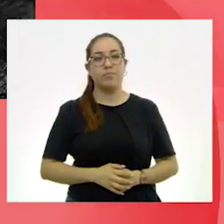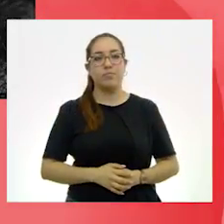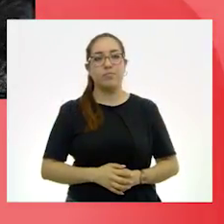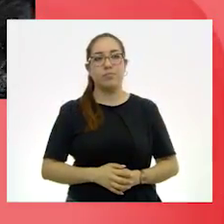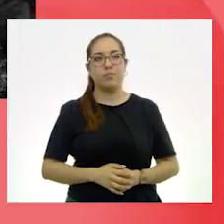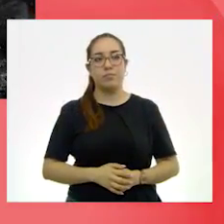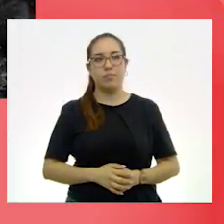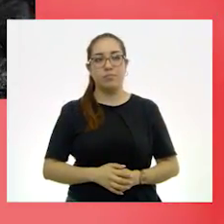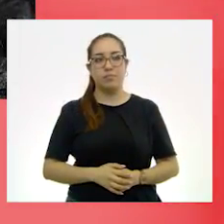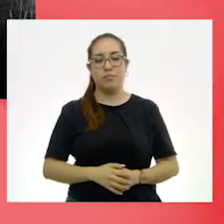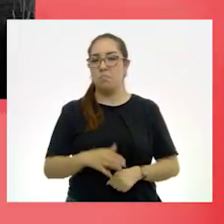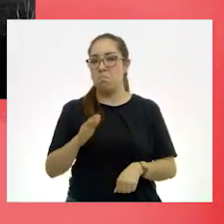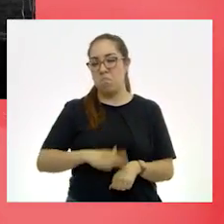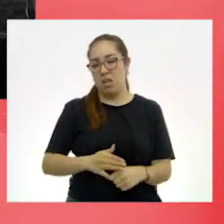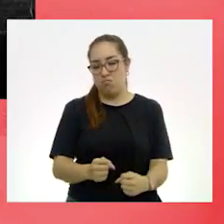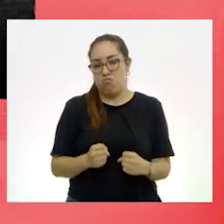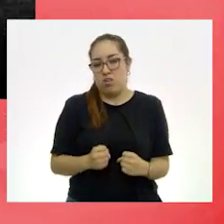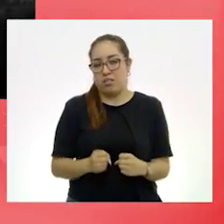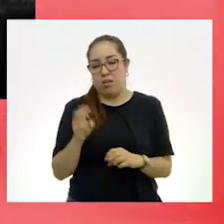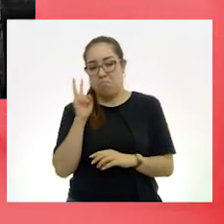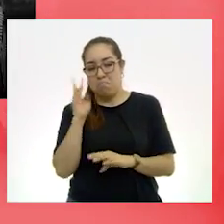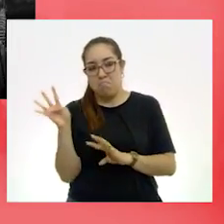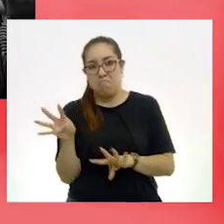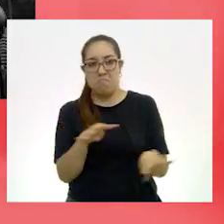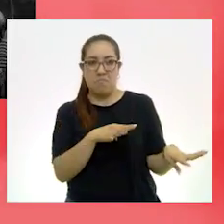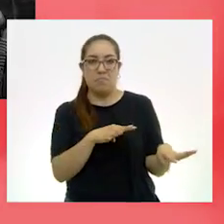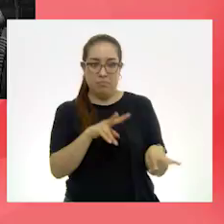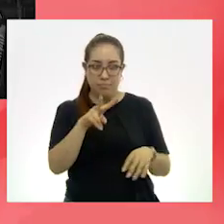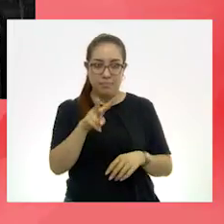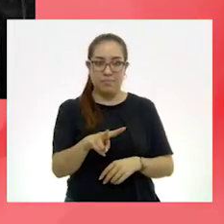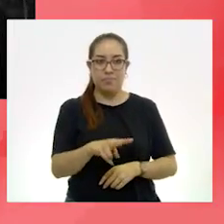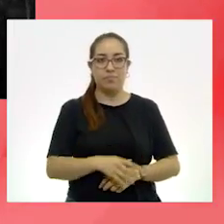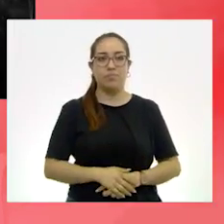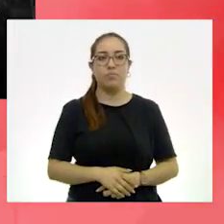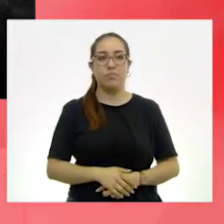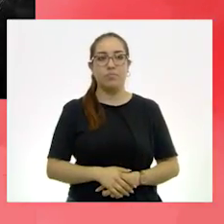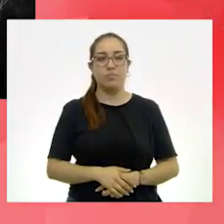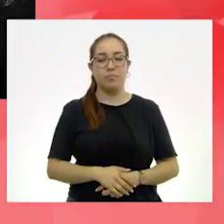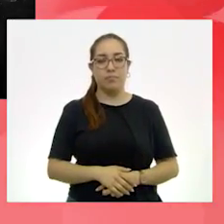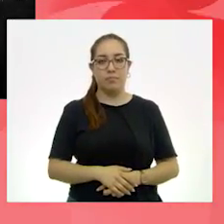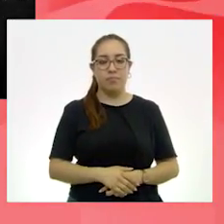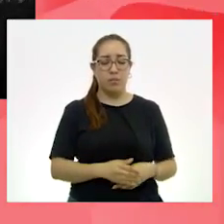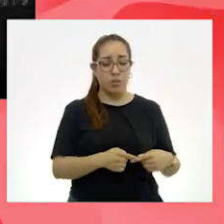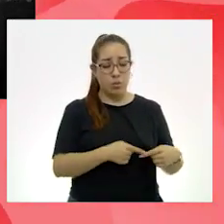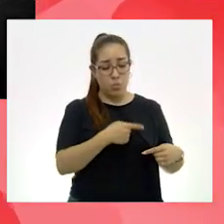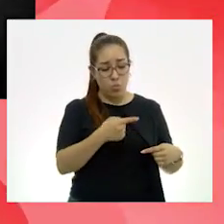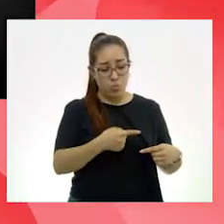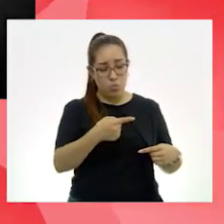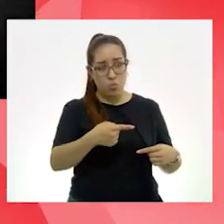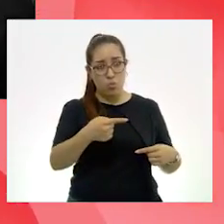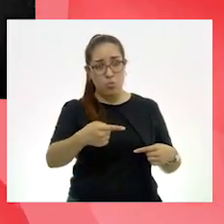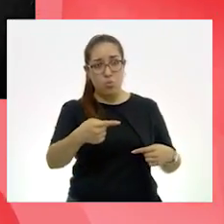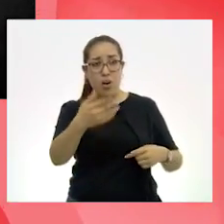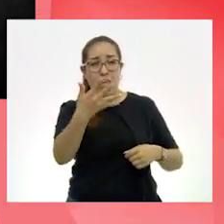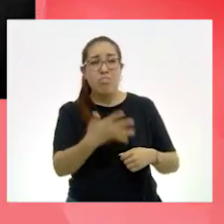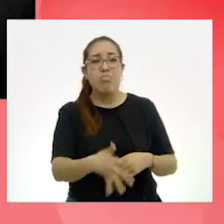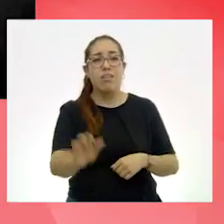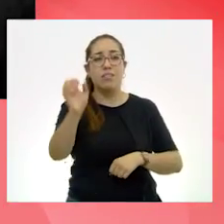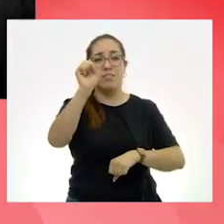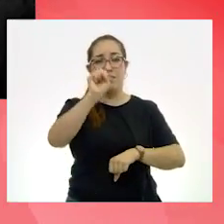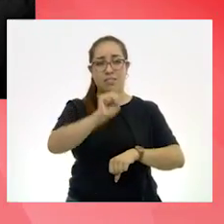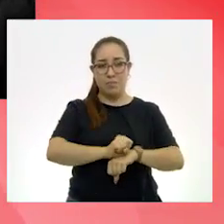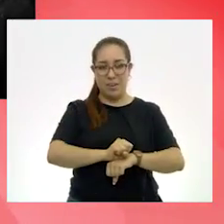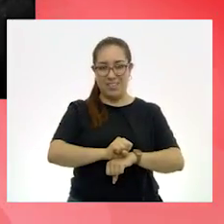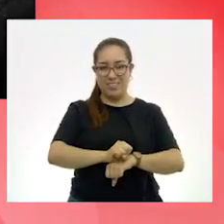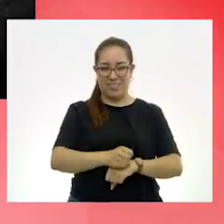la fuerza se incrementó notablemente. A las 10 semanas del levantamiento en Villa